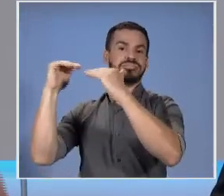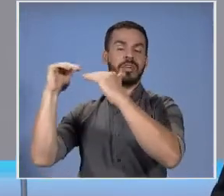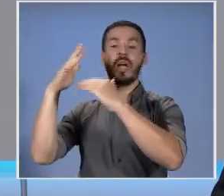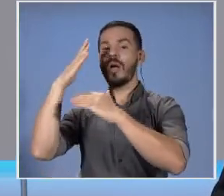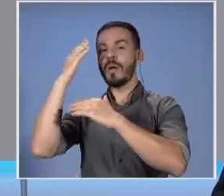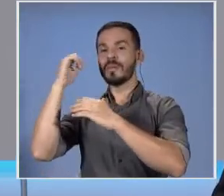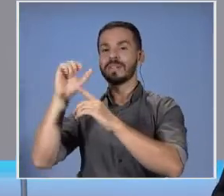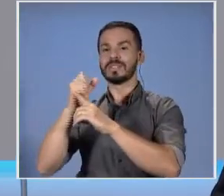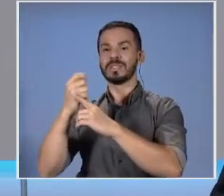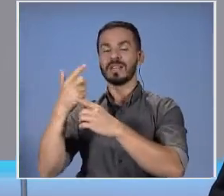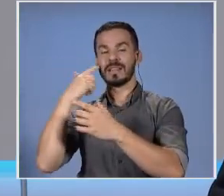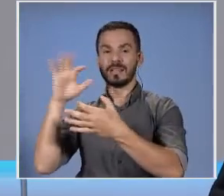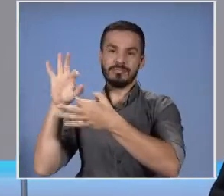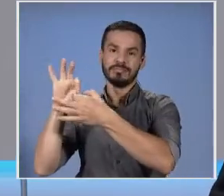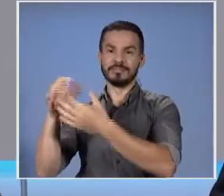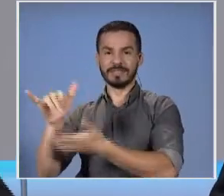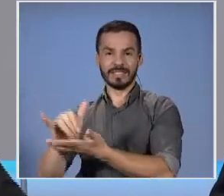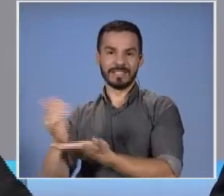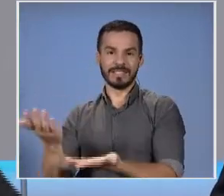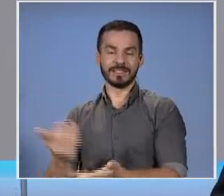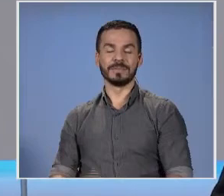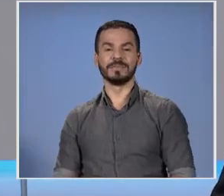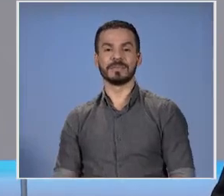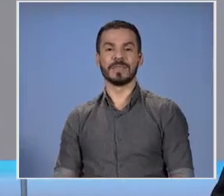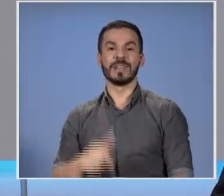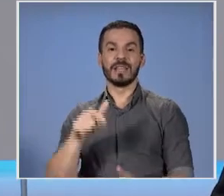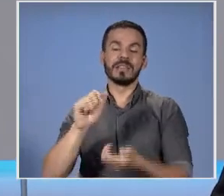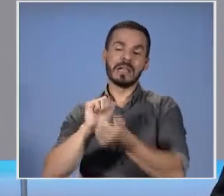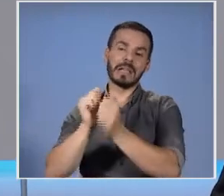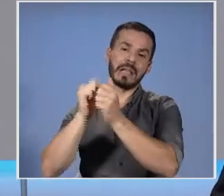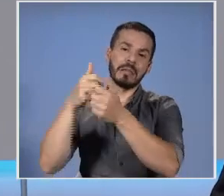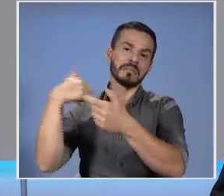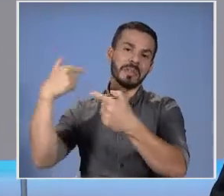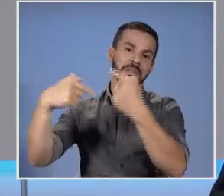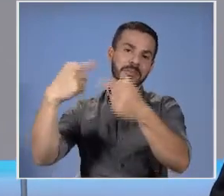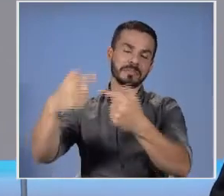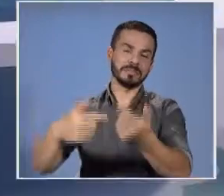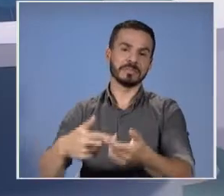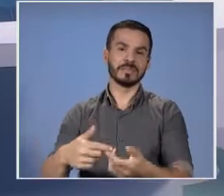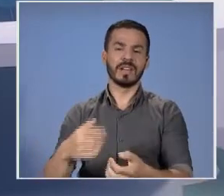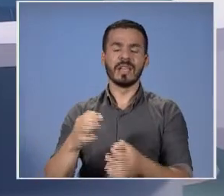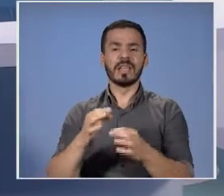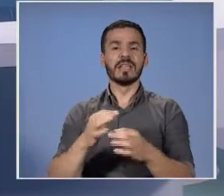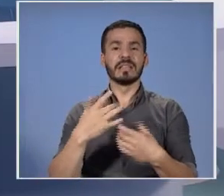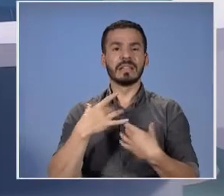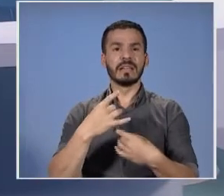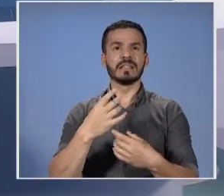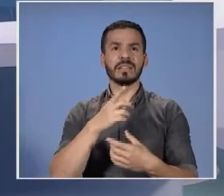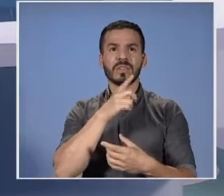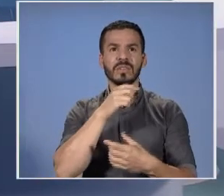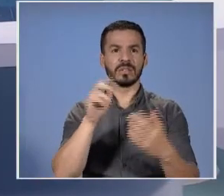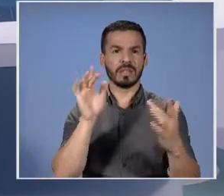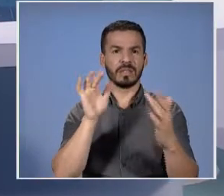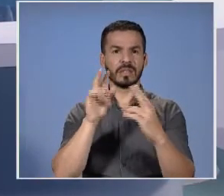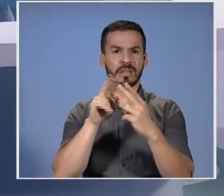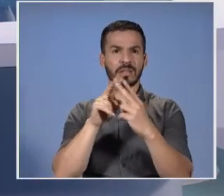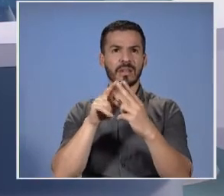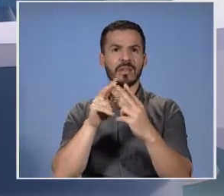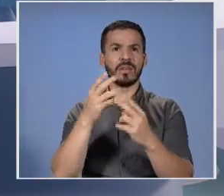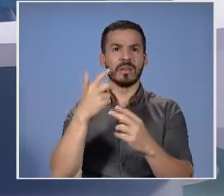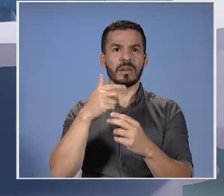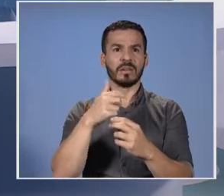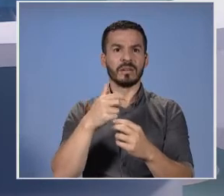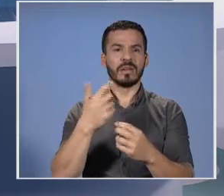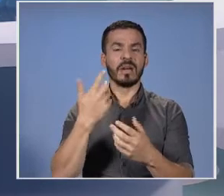eran sociabilidades a fin de cuentas. Y eso ha ido cambiando, ¿verdad? Interesante con quienes vaya a sostener esos encuentros